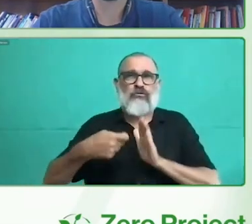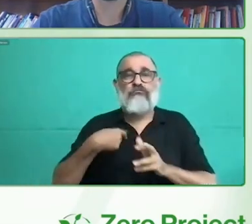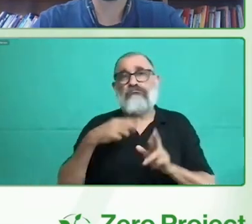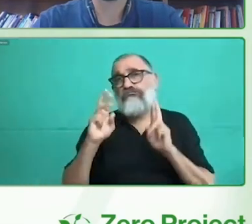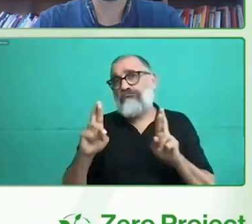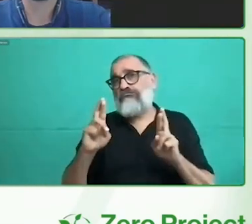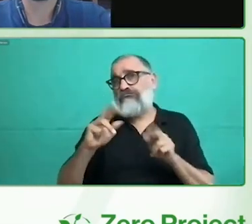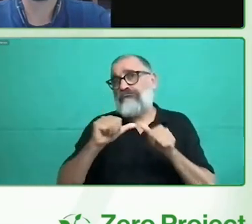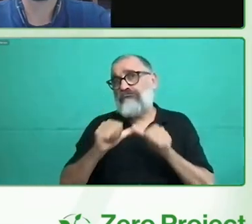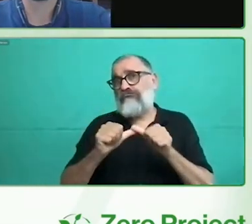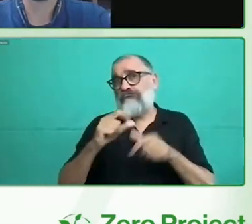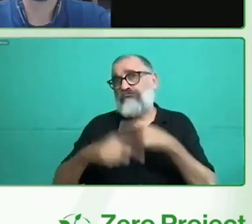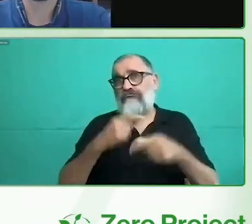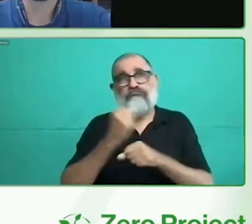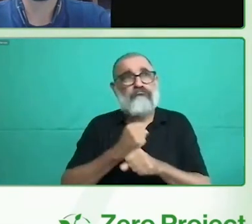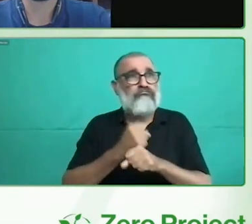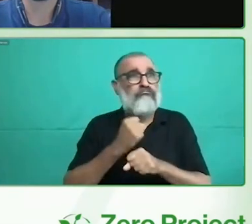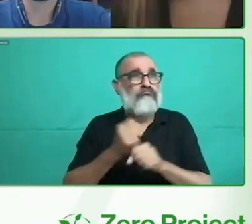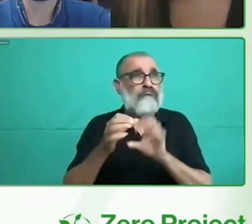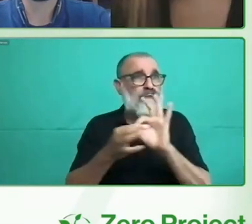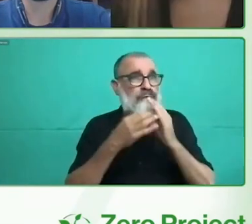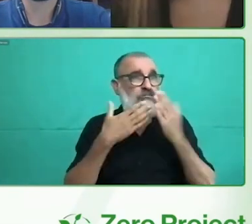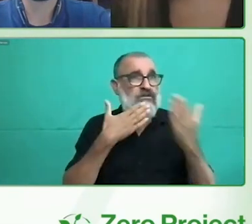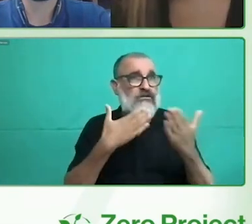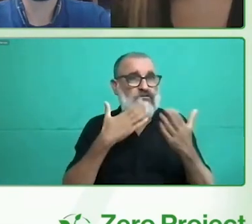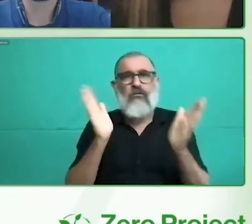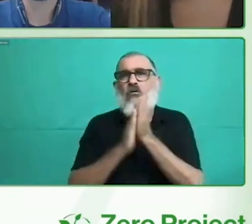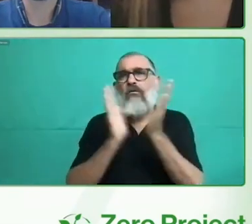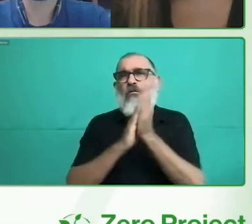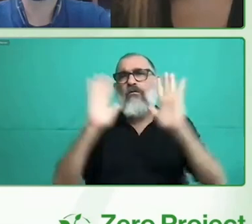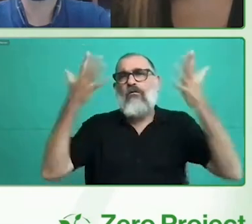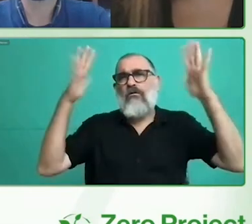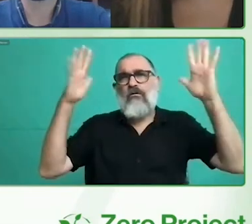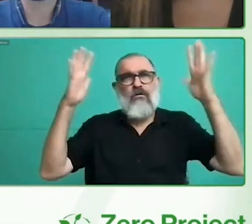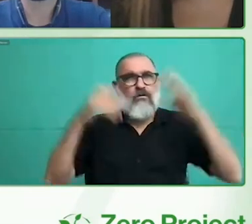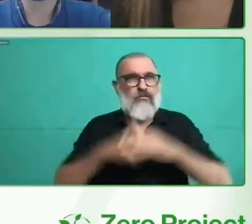Gracias, Javier. Y finalizamos con las reflexiones de Ana Juviño.